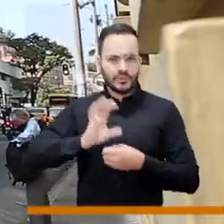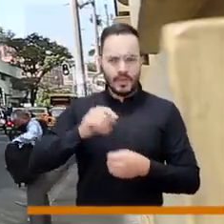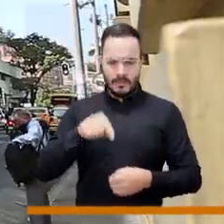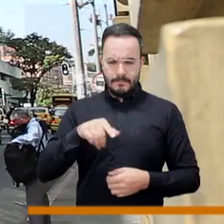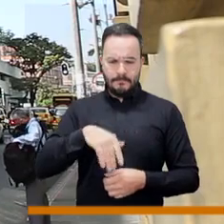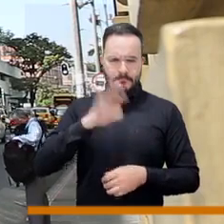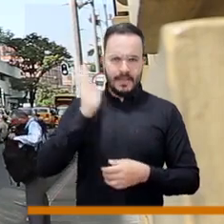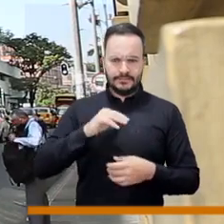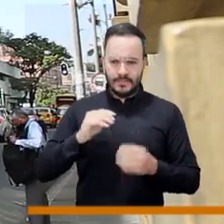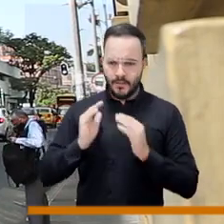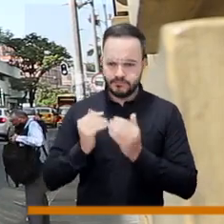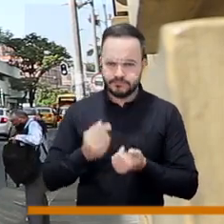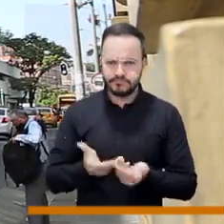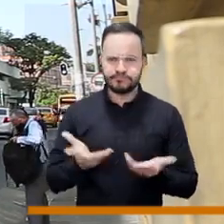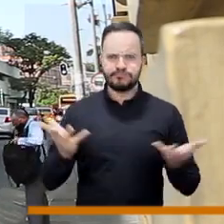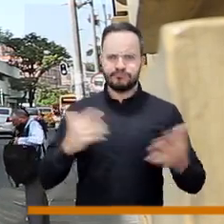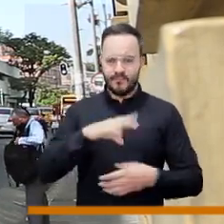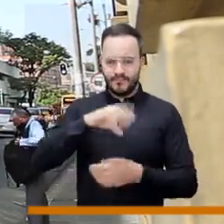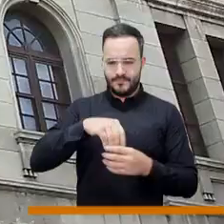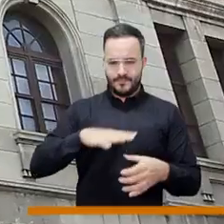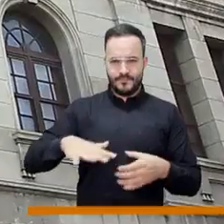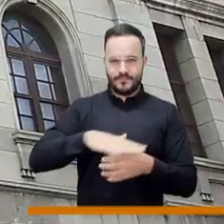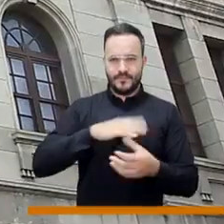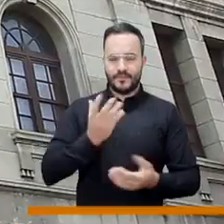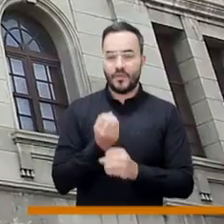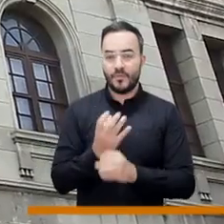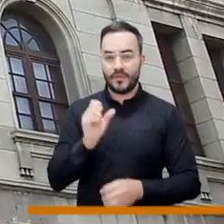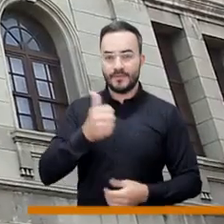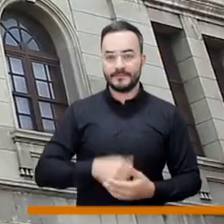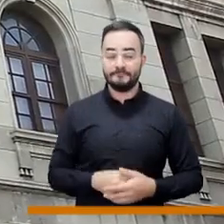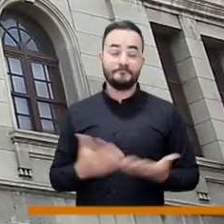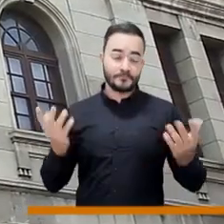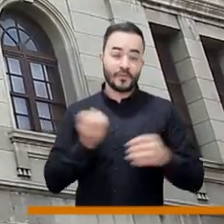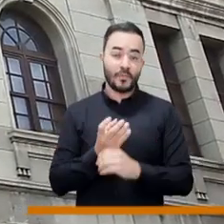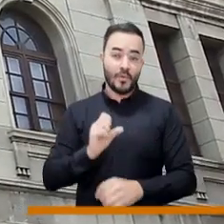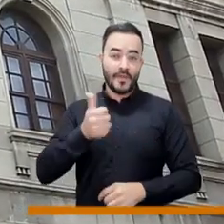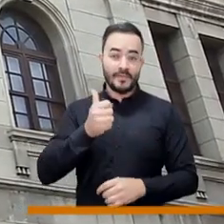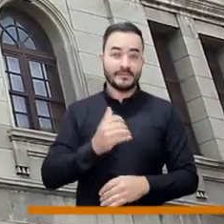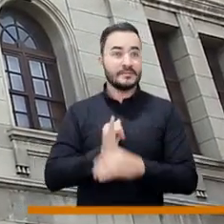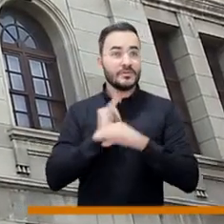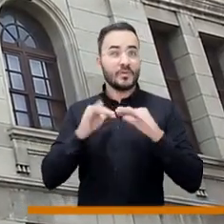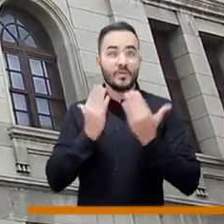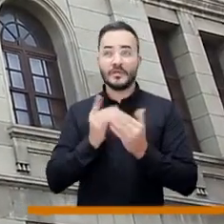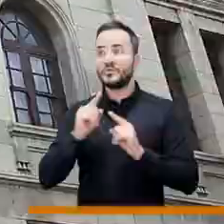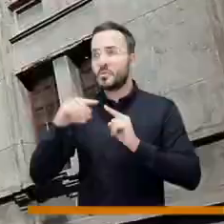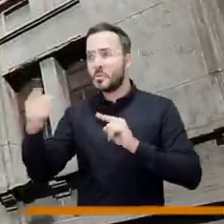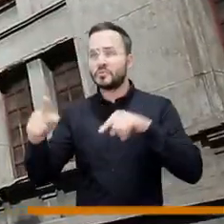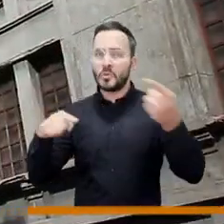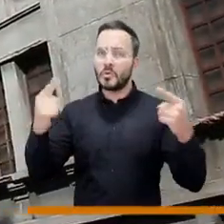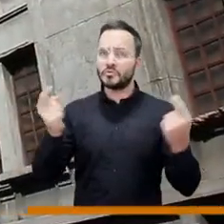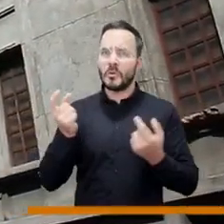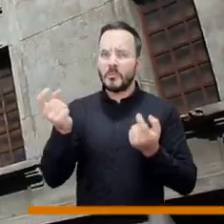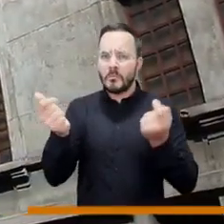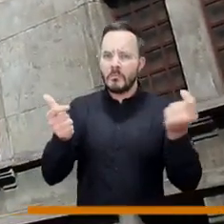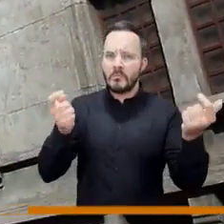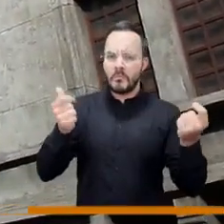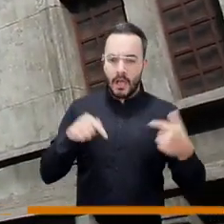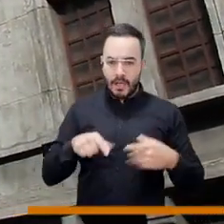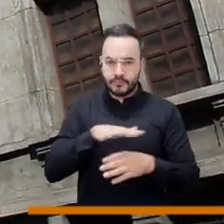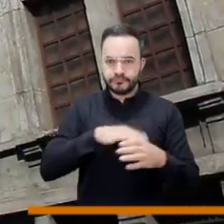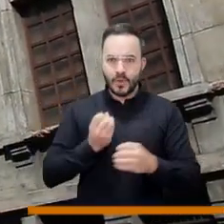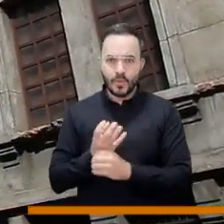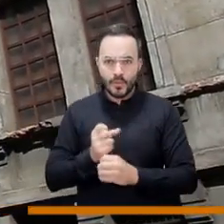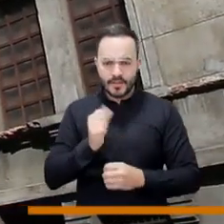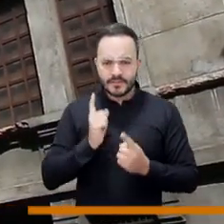universitaria y escolar de la ciudad. La Comuna 10 es la comuna que más instituciones educativas tiene en toda la ciudad.